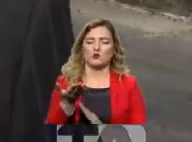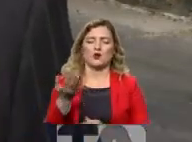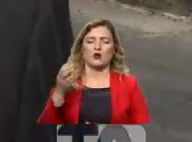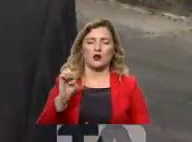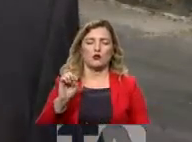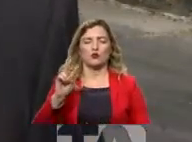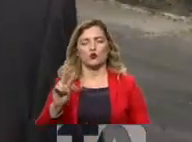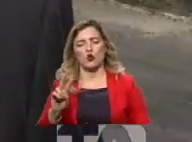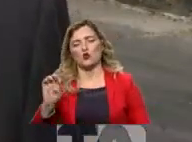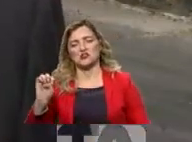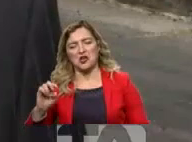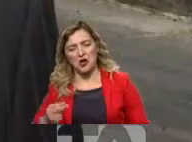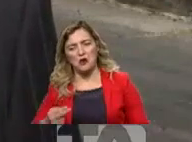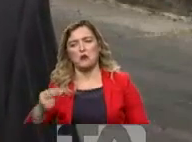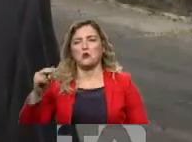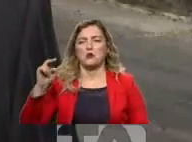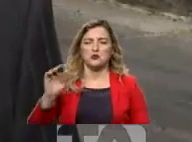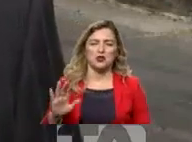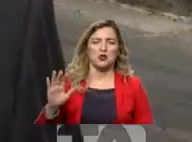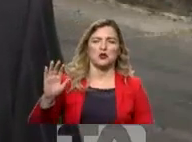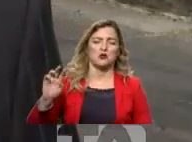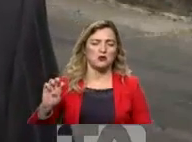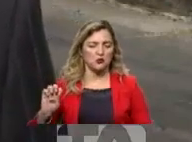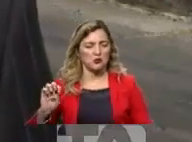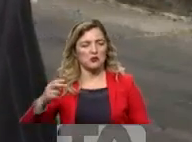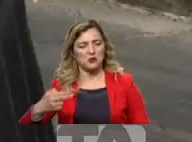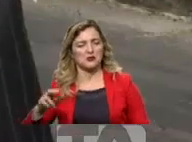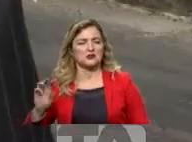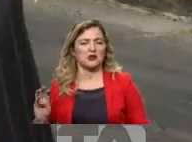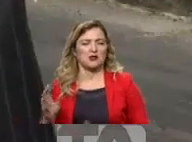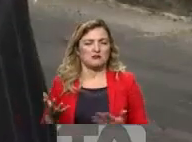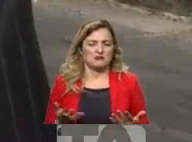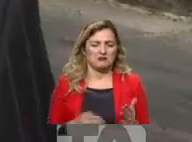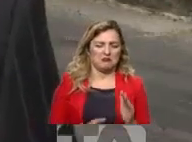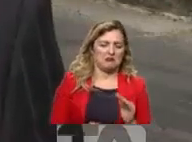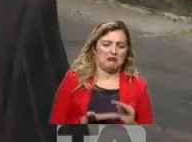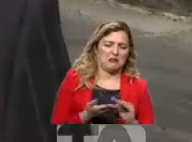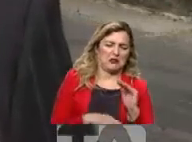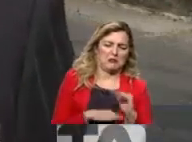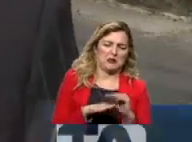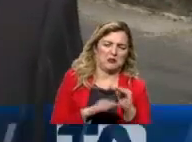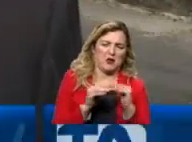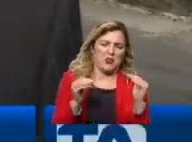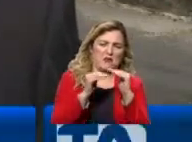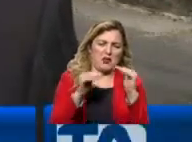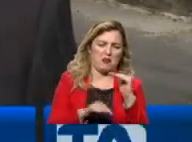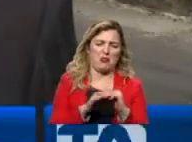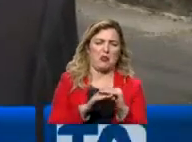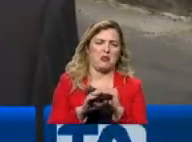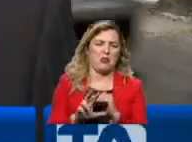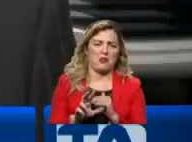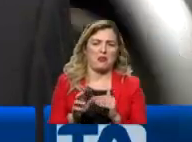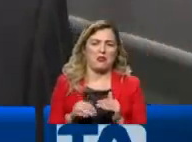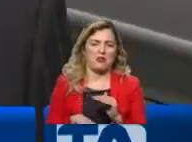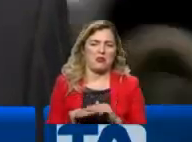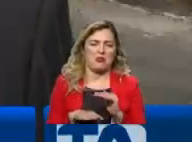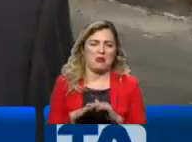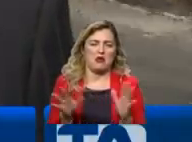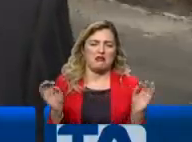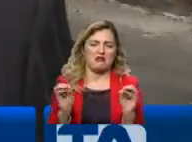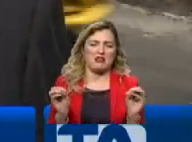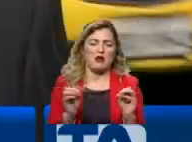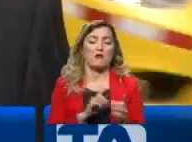euros 5 el euro 6 pero nosotros para mi opinión ni siquiera hemos llegado al euro 3 de tal manera que hay que dar un salto más importante que la